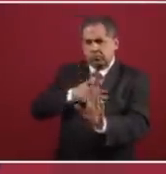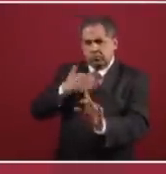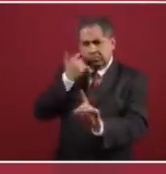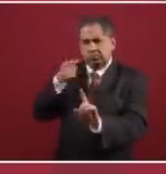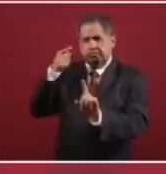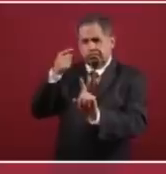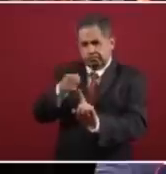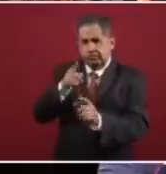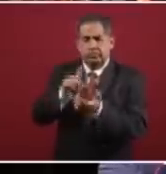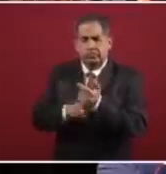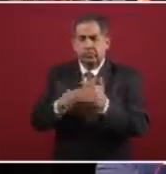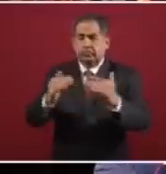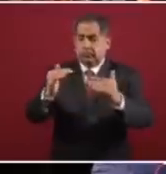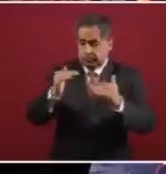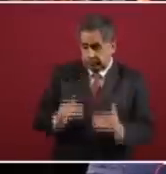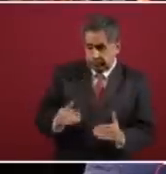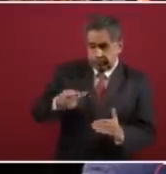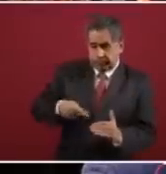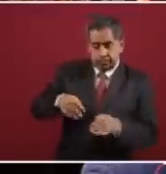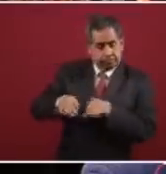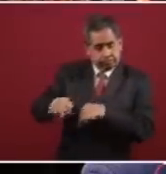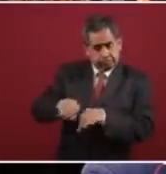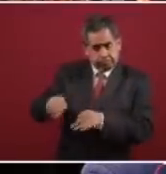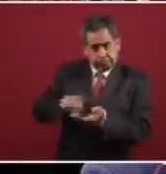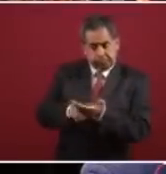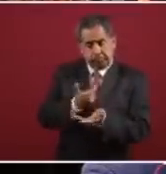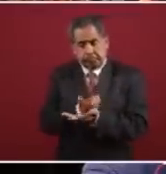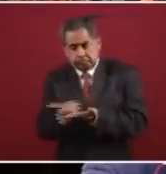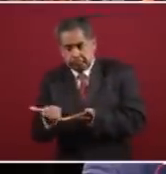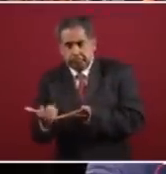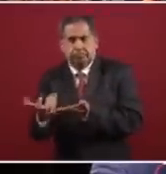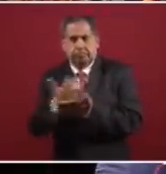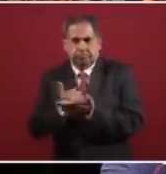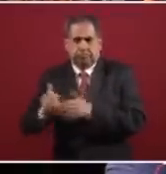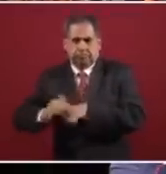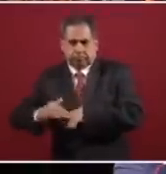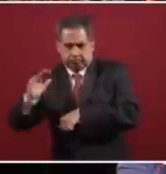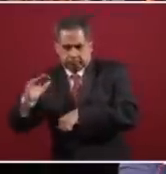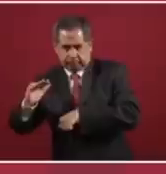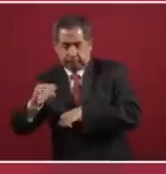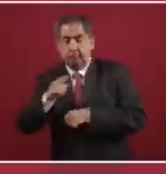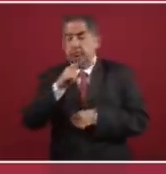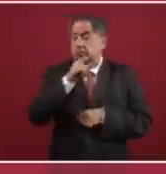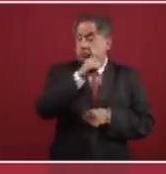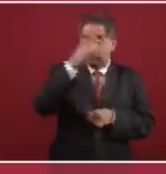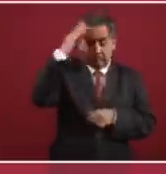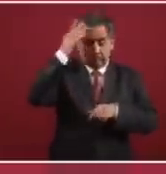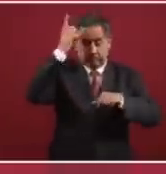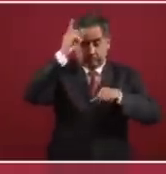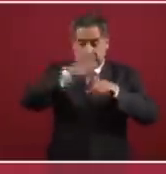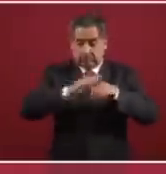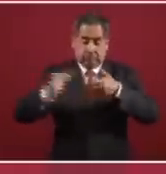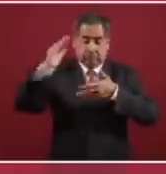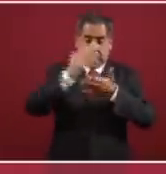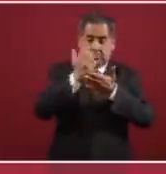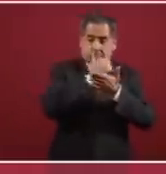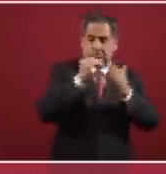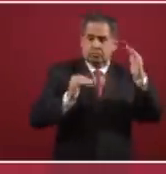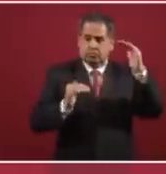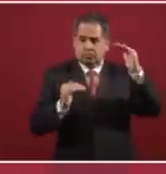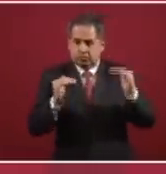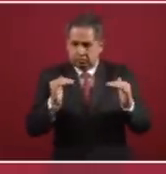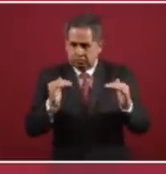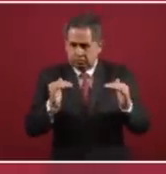de que el de abajo aumente, ¿sí?, y los de arriba se